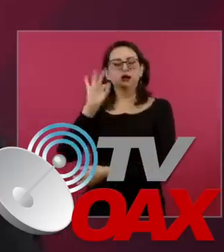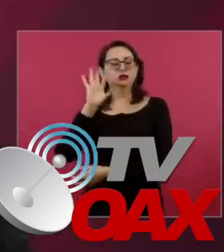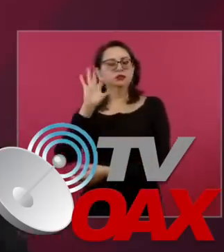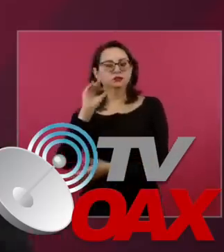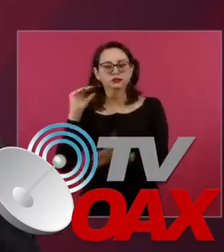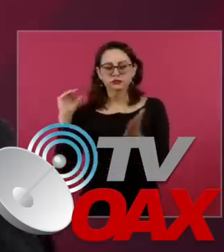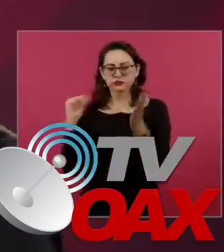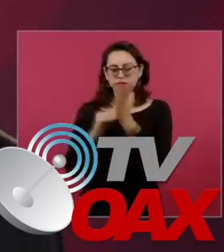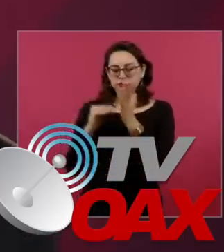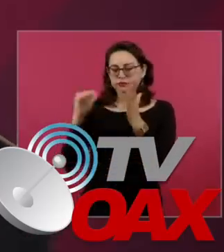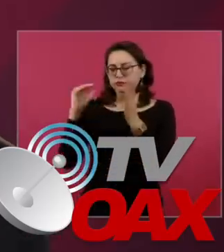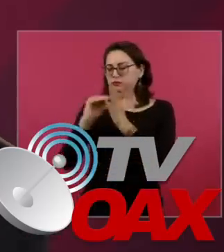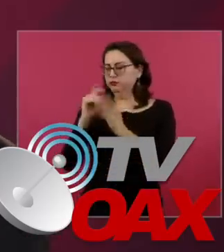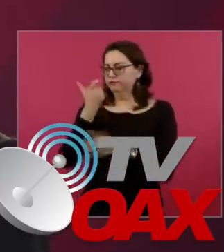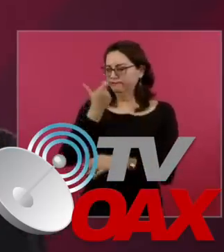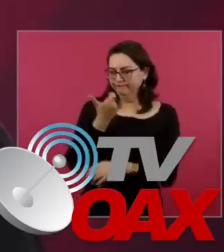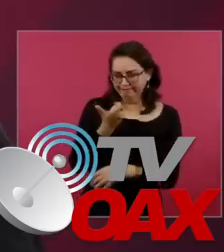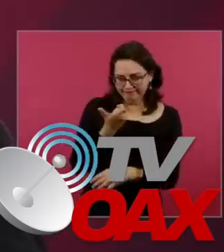es